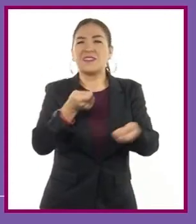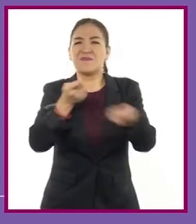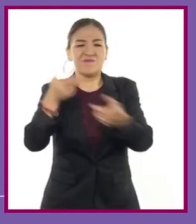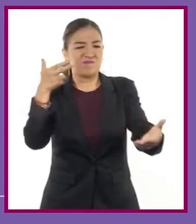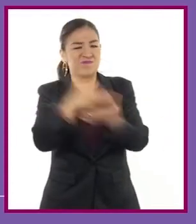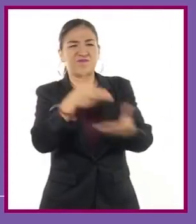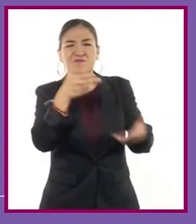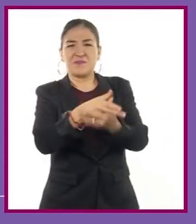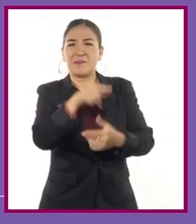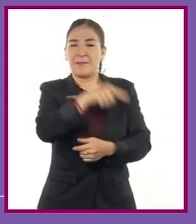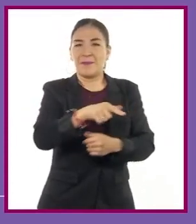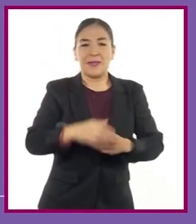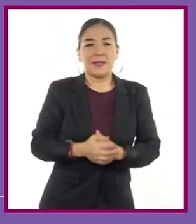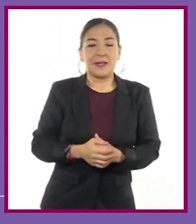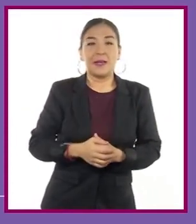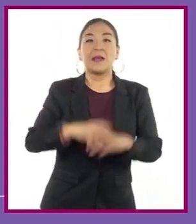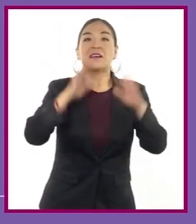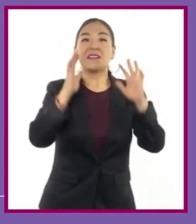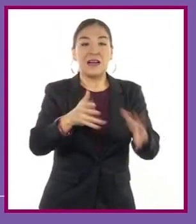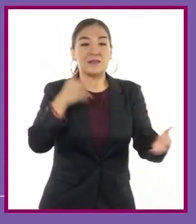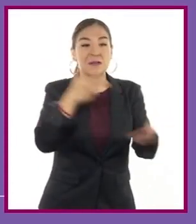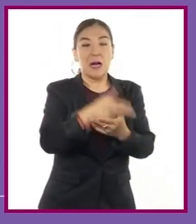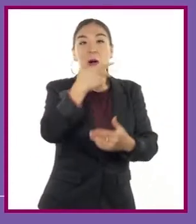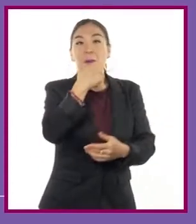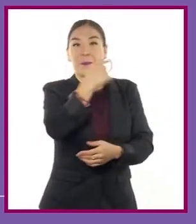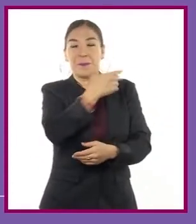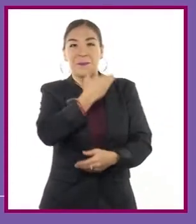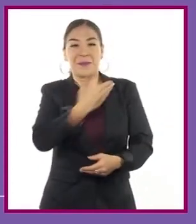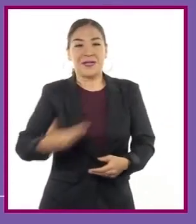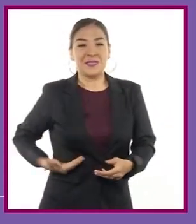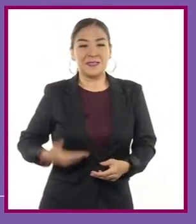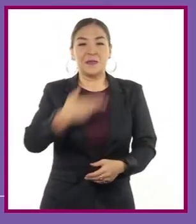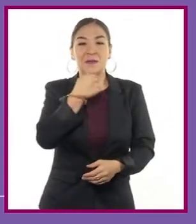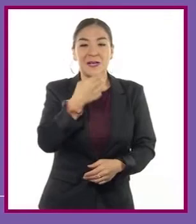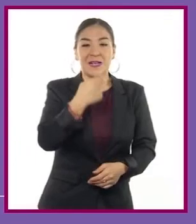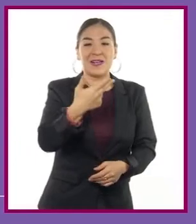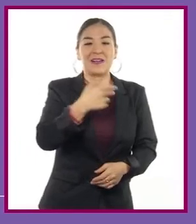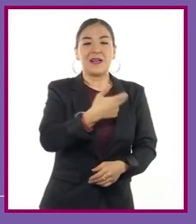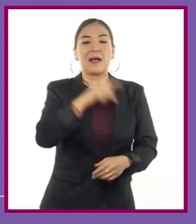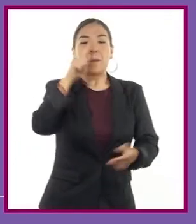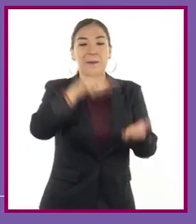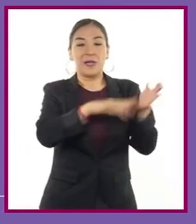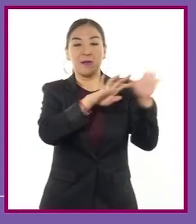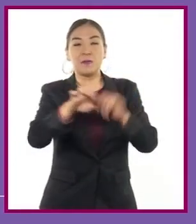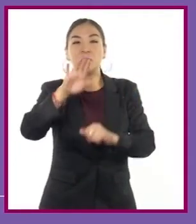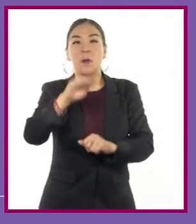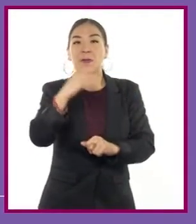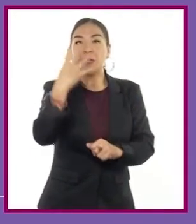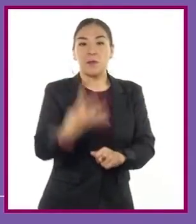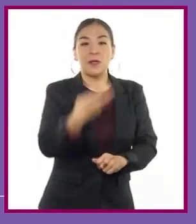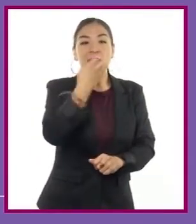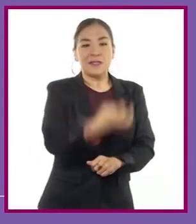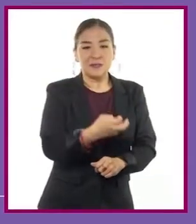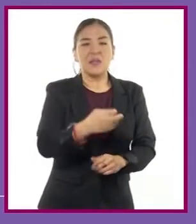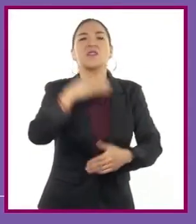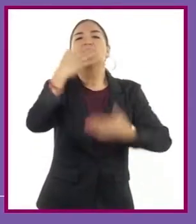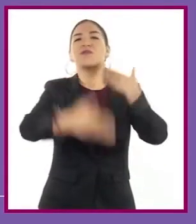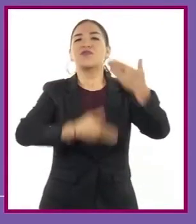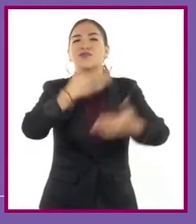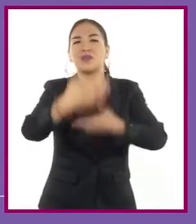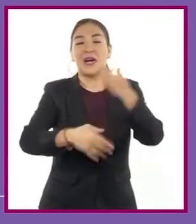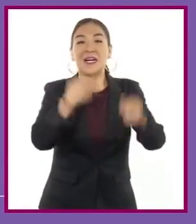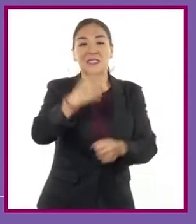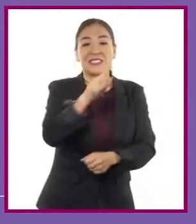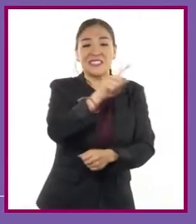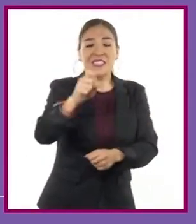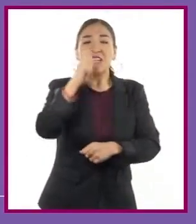Tutsis. Tras el asesinato del presidente Habyarimana en 1994, se desencadenaron 100 días